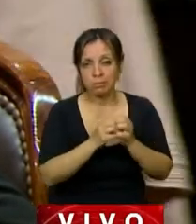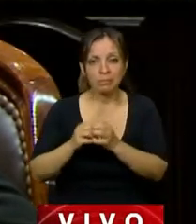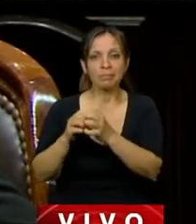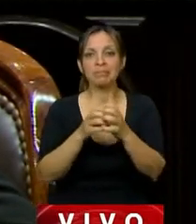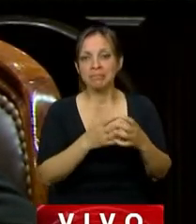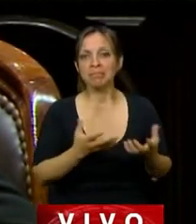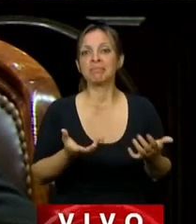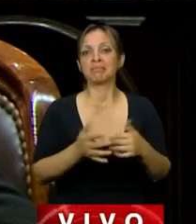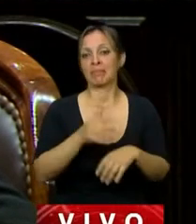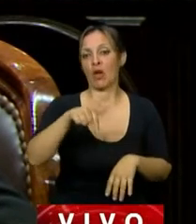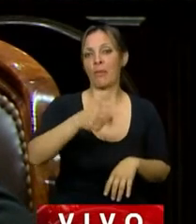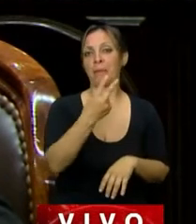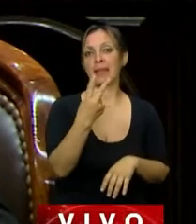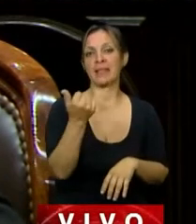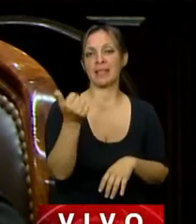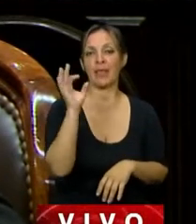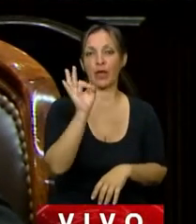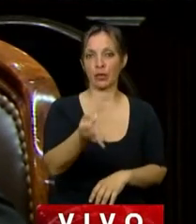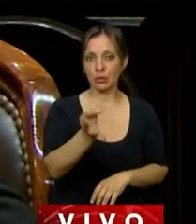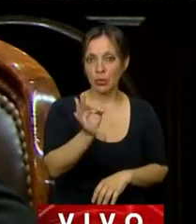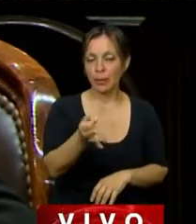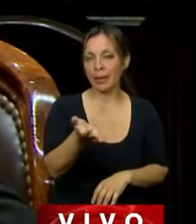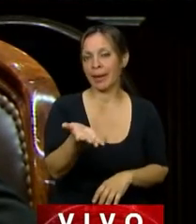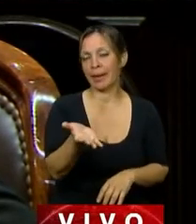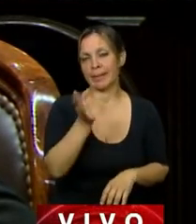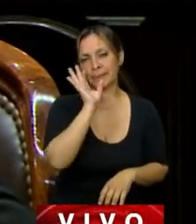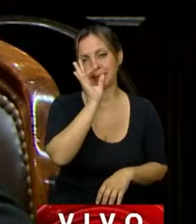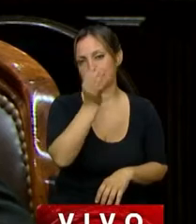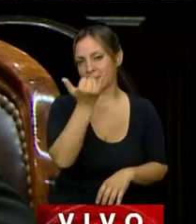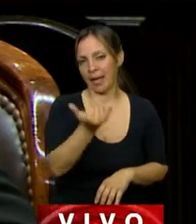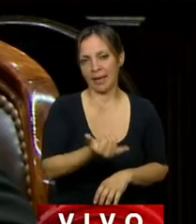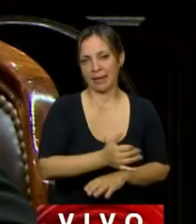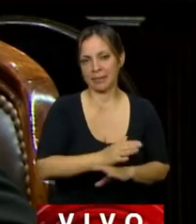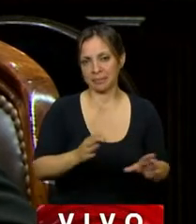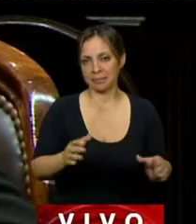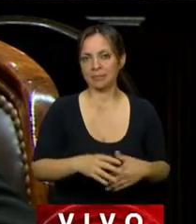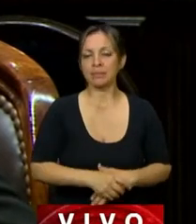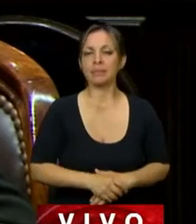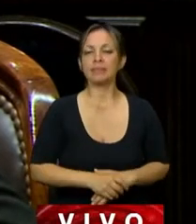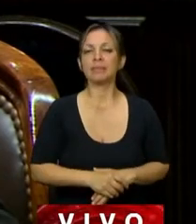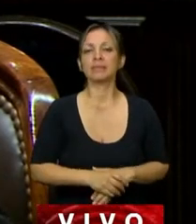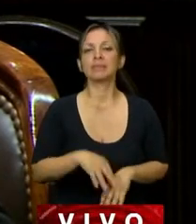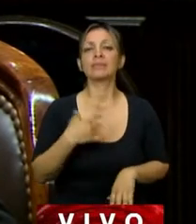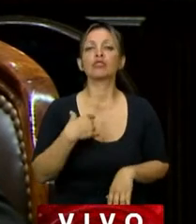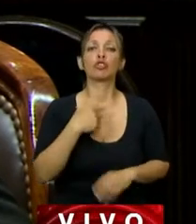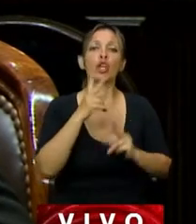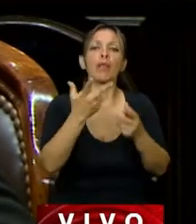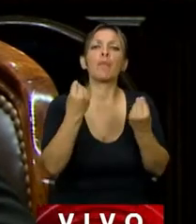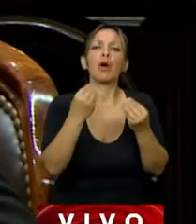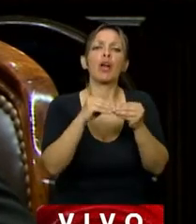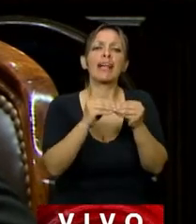de este 26 de octubre han quedado claros. Y lo digo por distintas